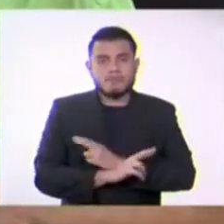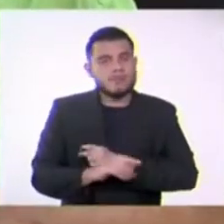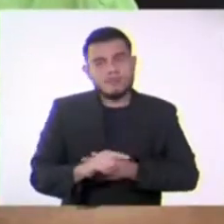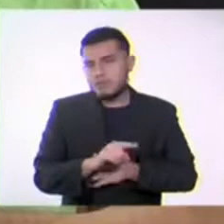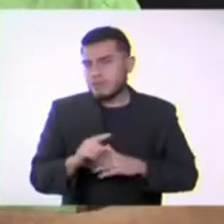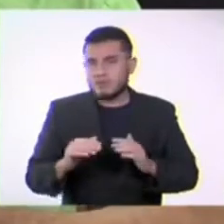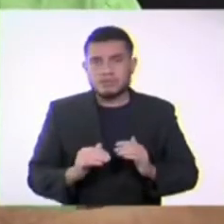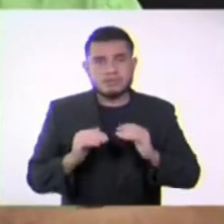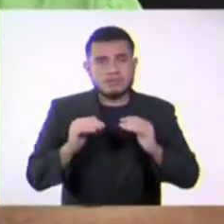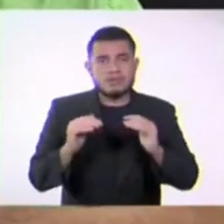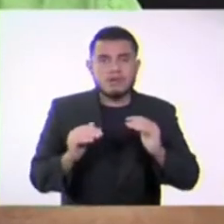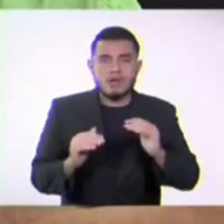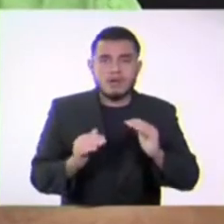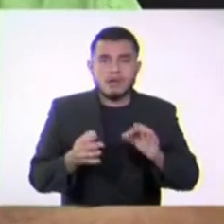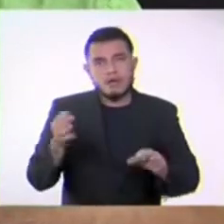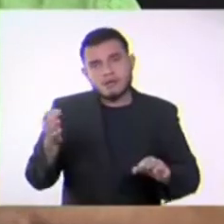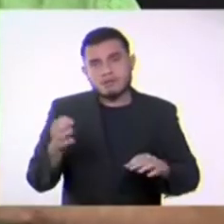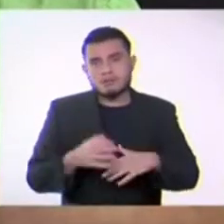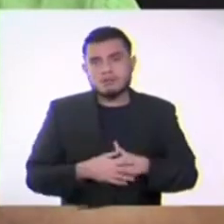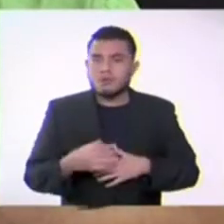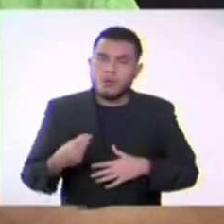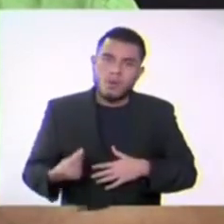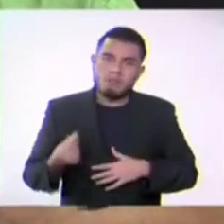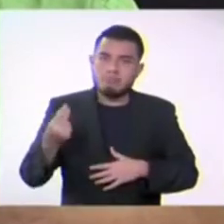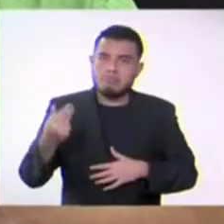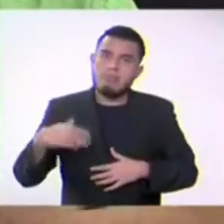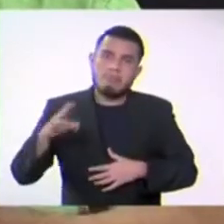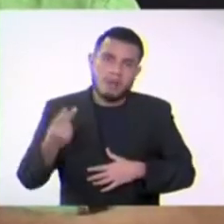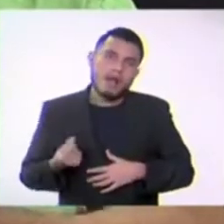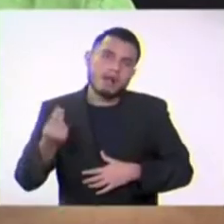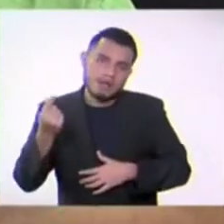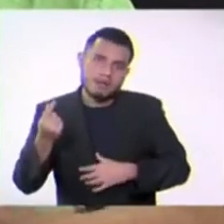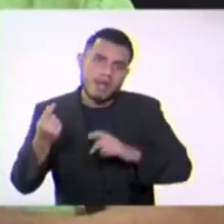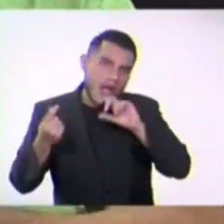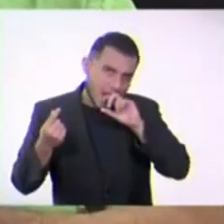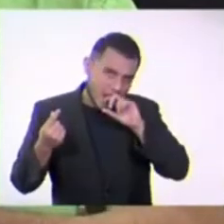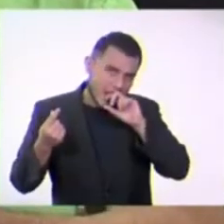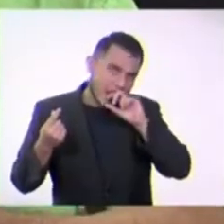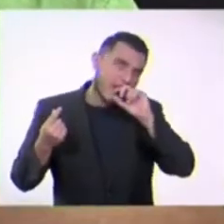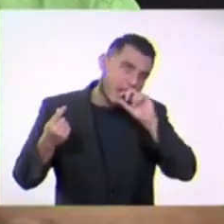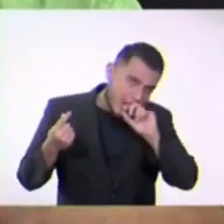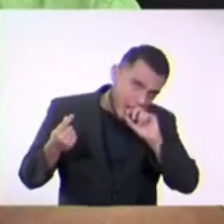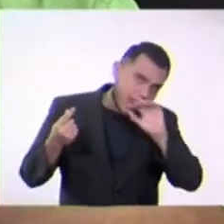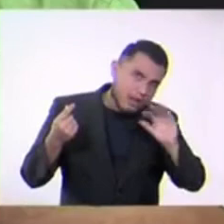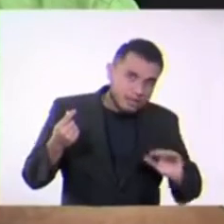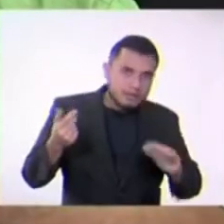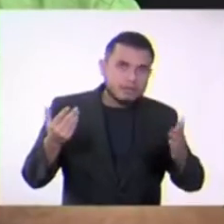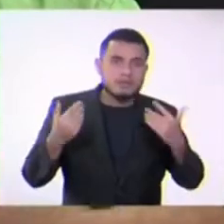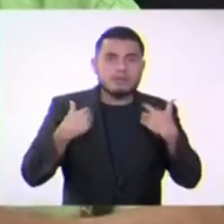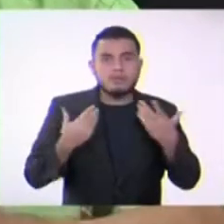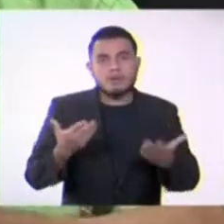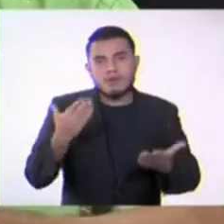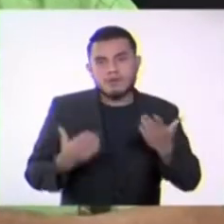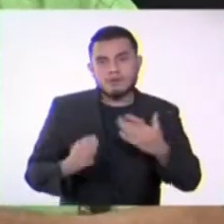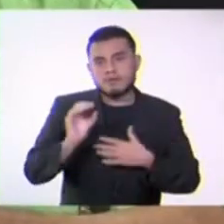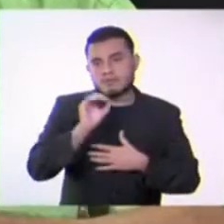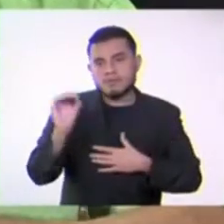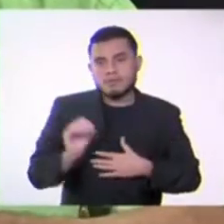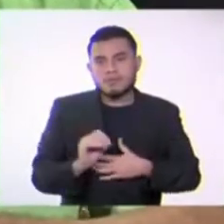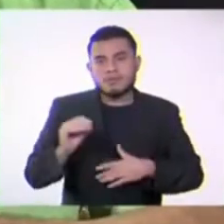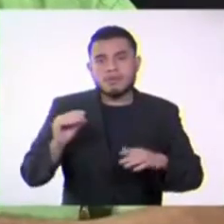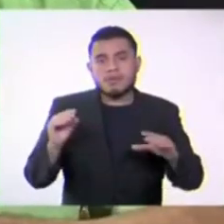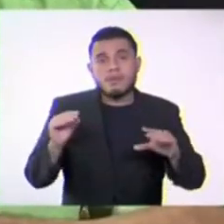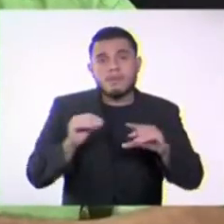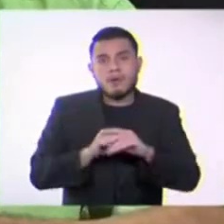desigualdades. Los ricos eran más ricos, los pobres eran más pobres, y tenemos incluso datos del Banco Mundial, ¿verdad,